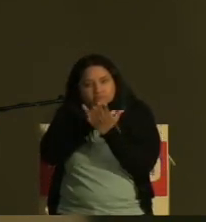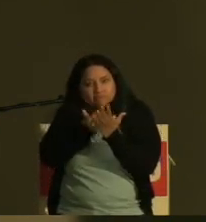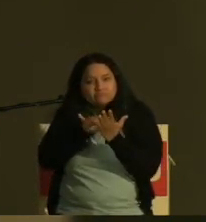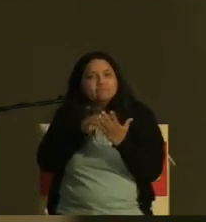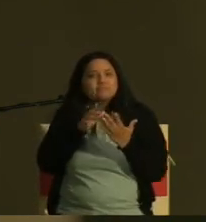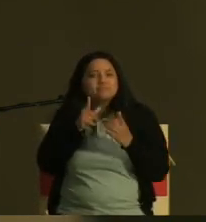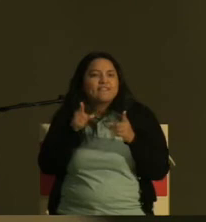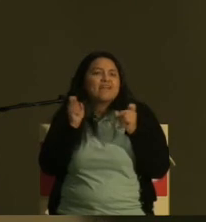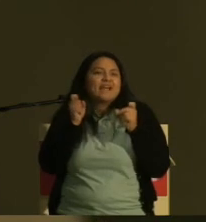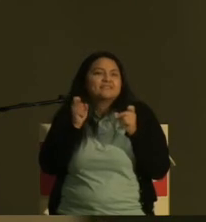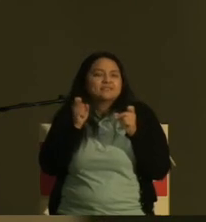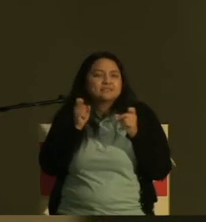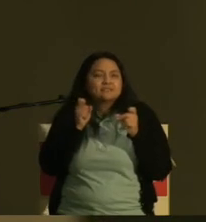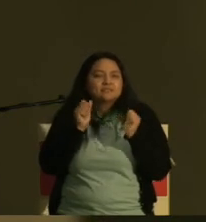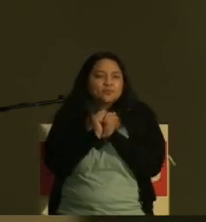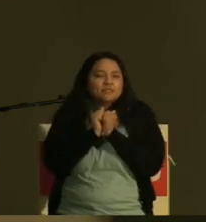voy pasándolo